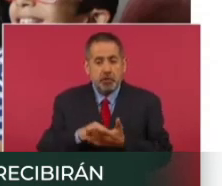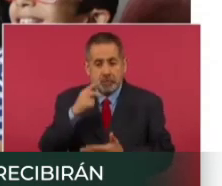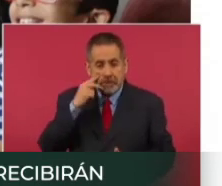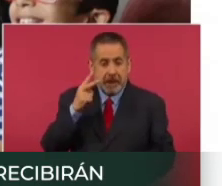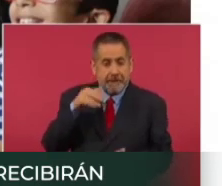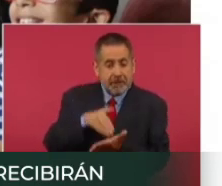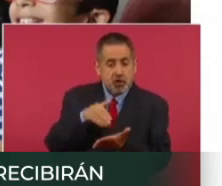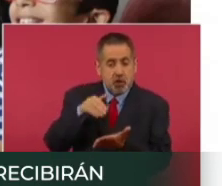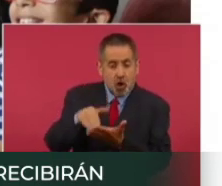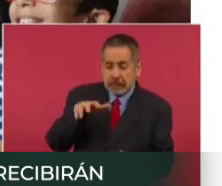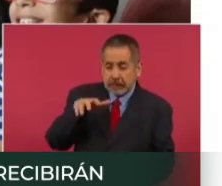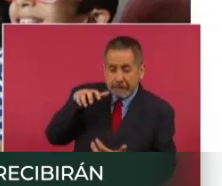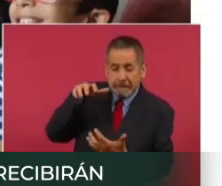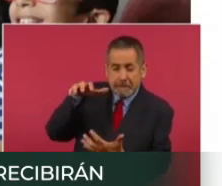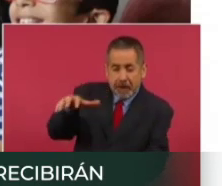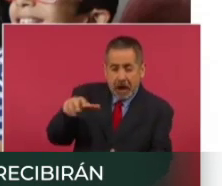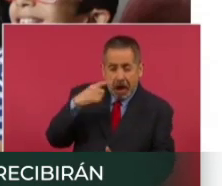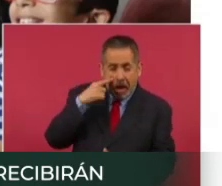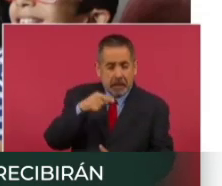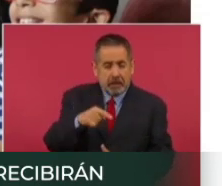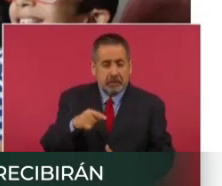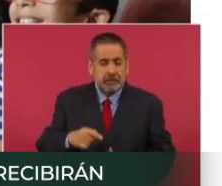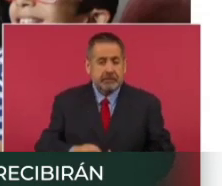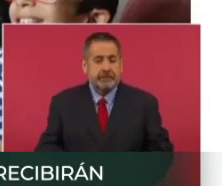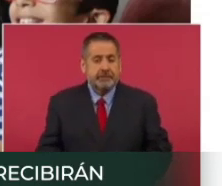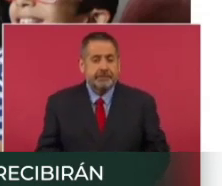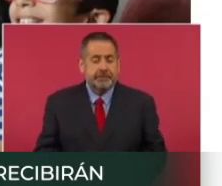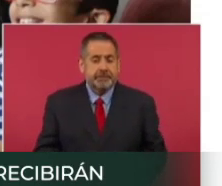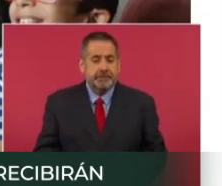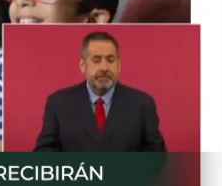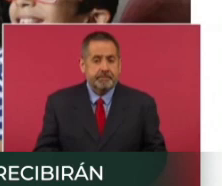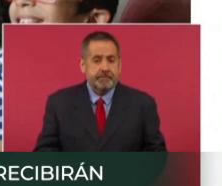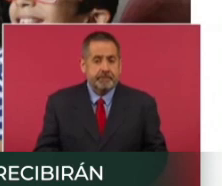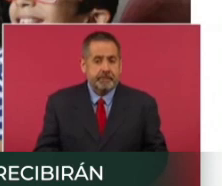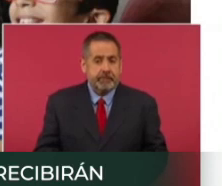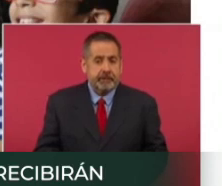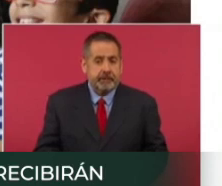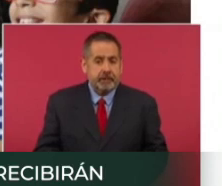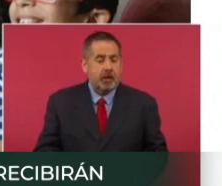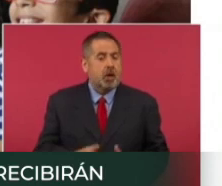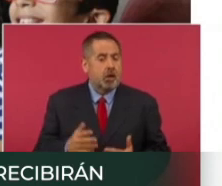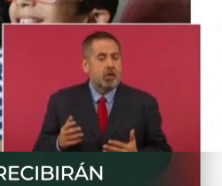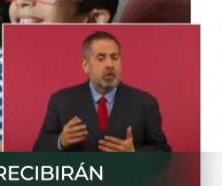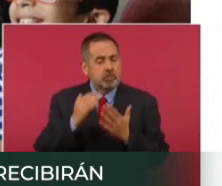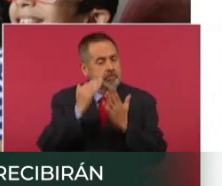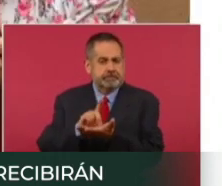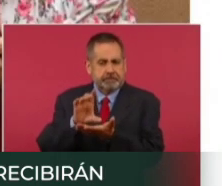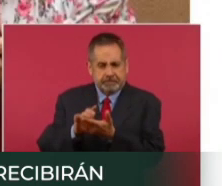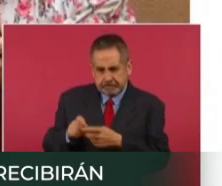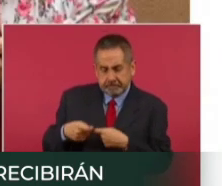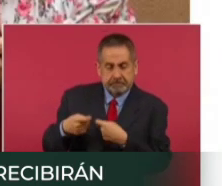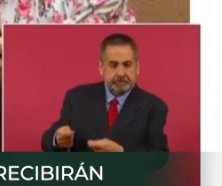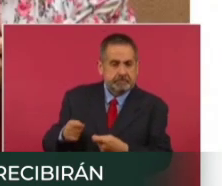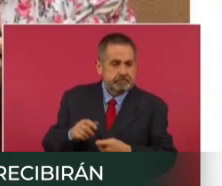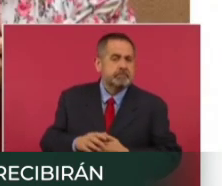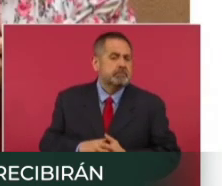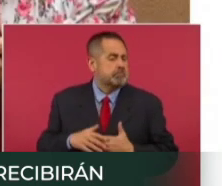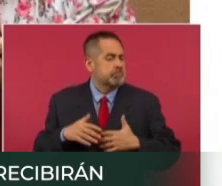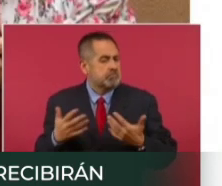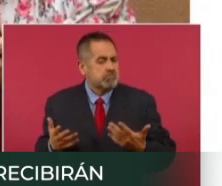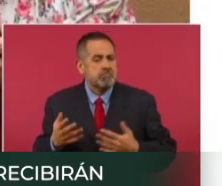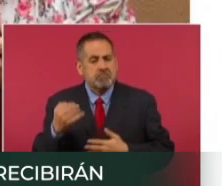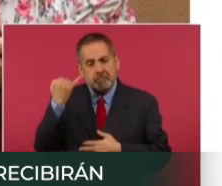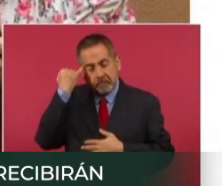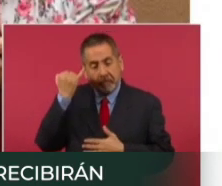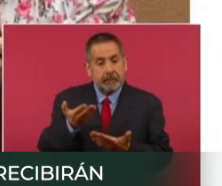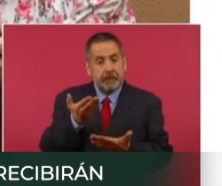de pesos para este programa, que elevó la cifra de beneficiarios gracias a la colaboración de gobiernos estatales, donde el gobierno federal aporta